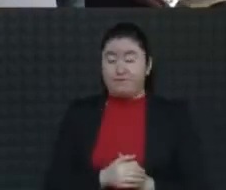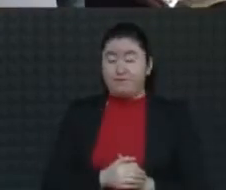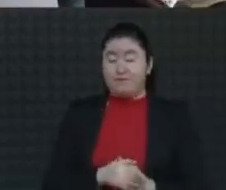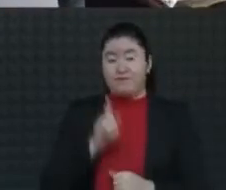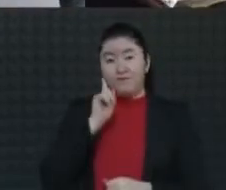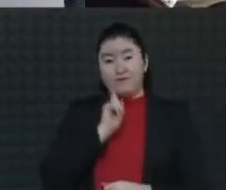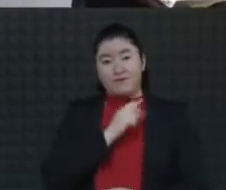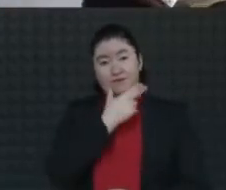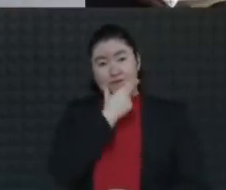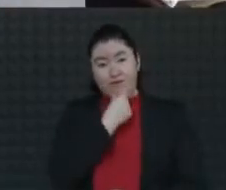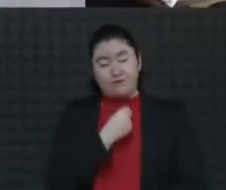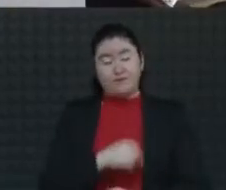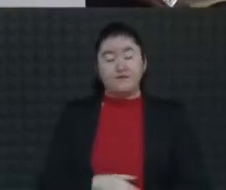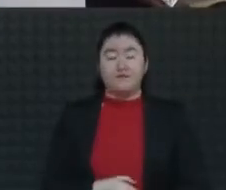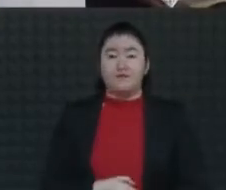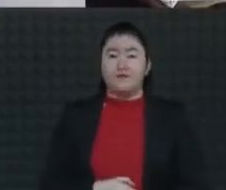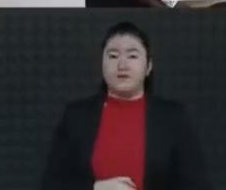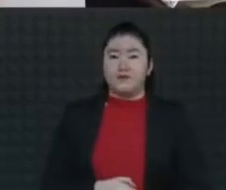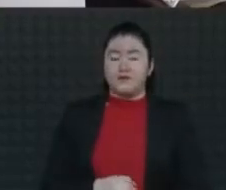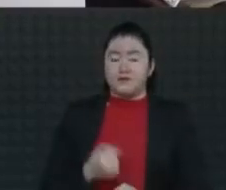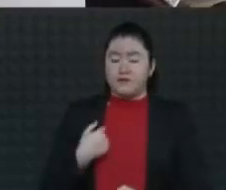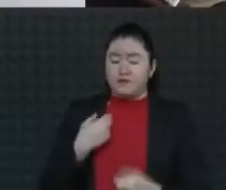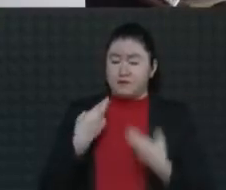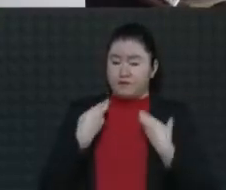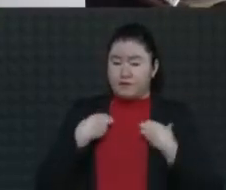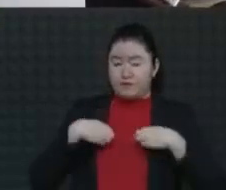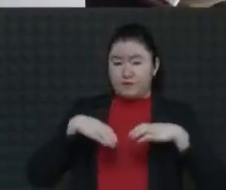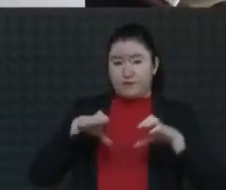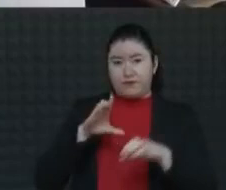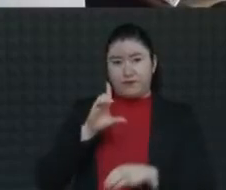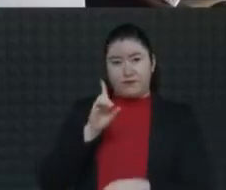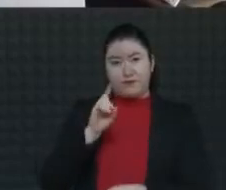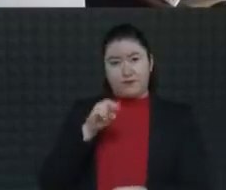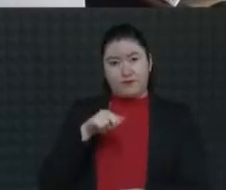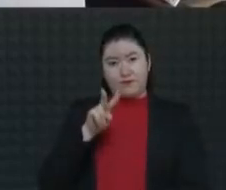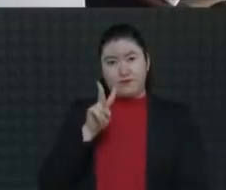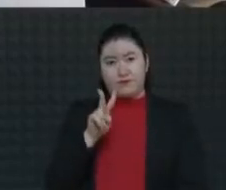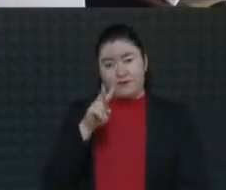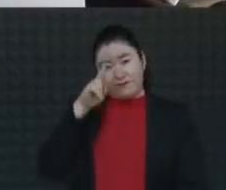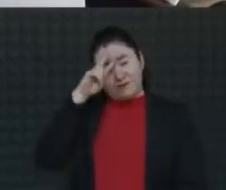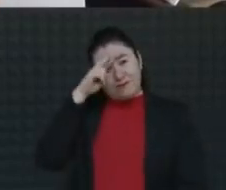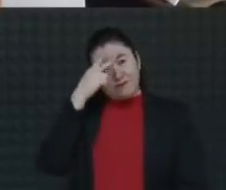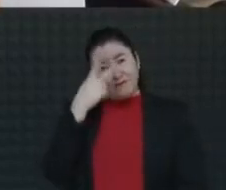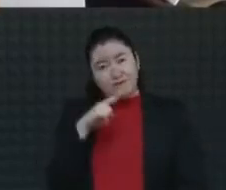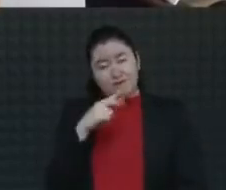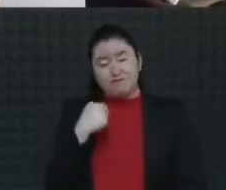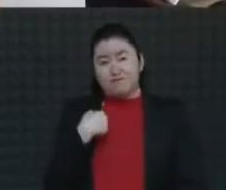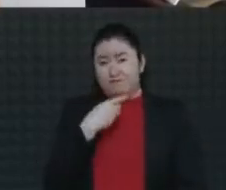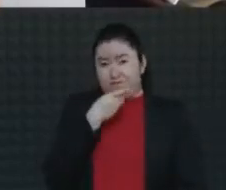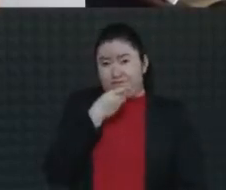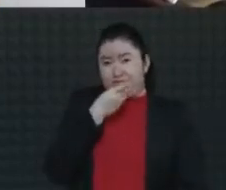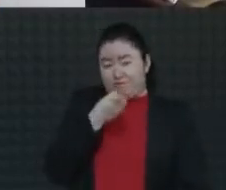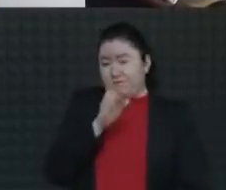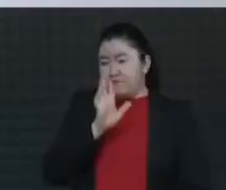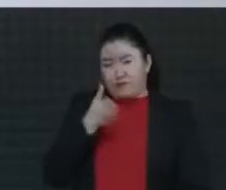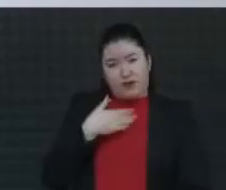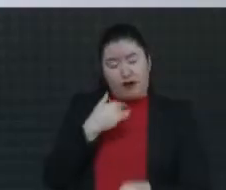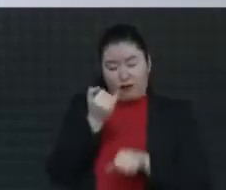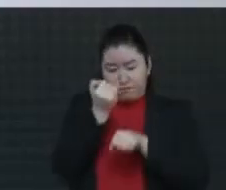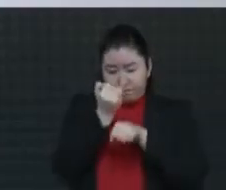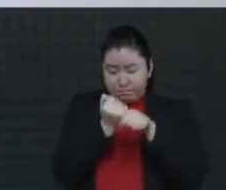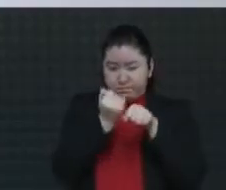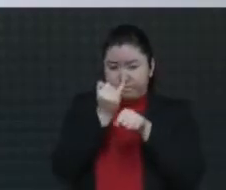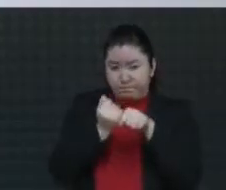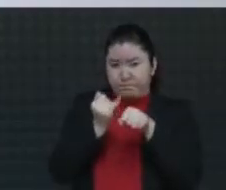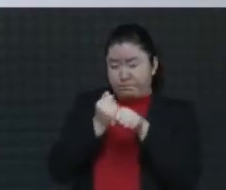caballeros. En representación de DNB México, confirmo que hemos concluido